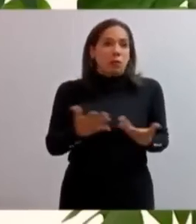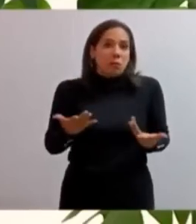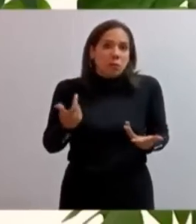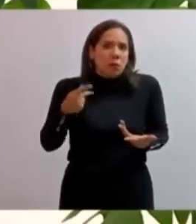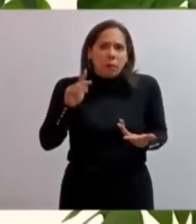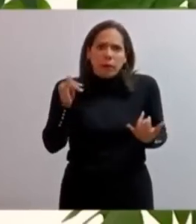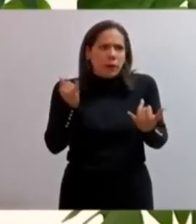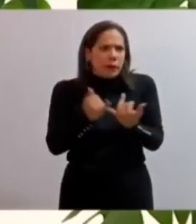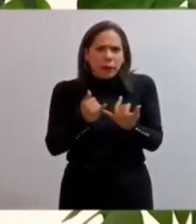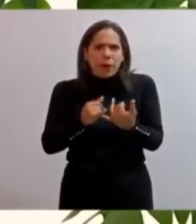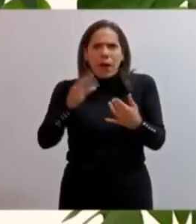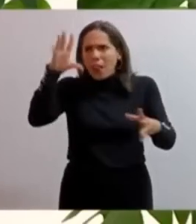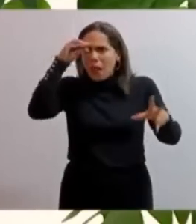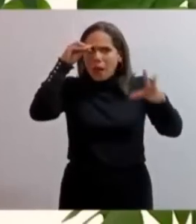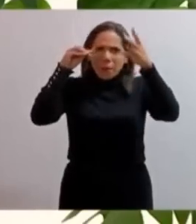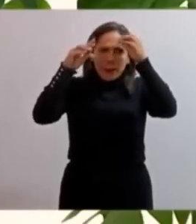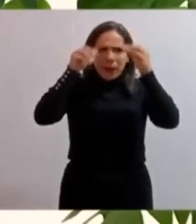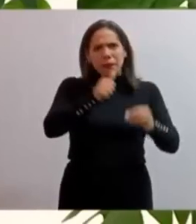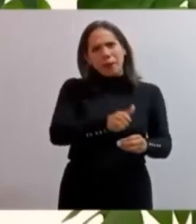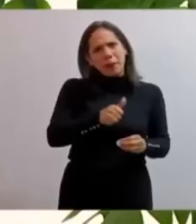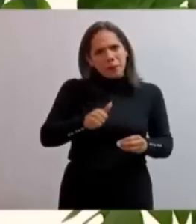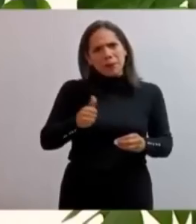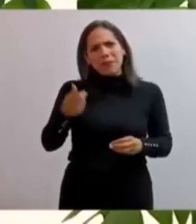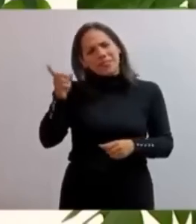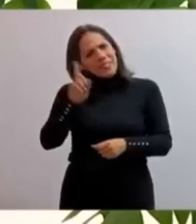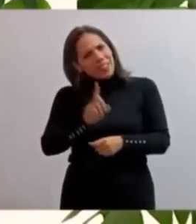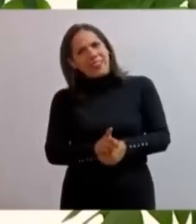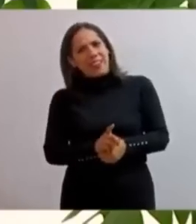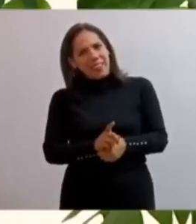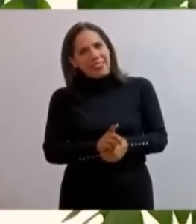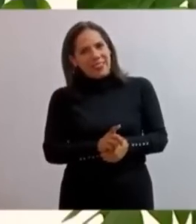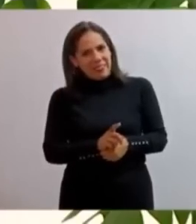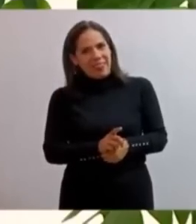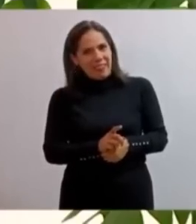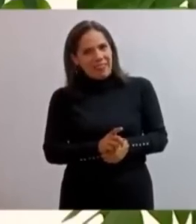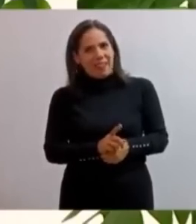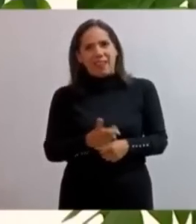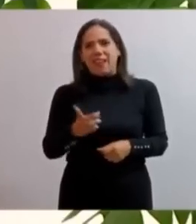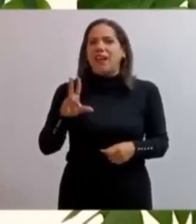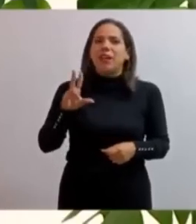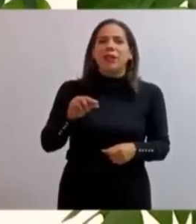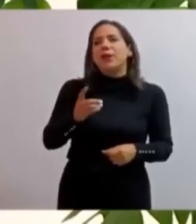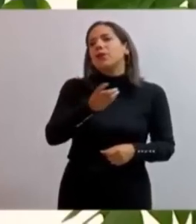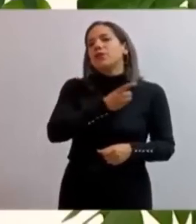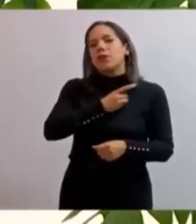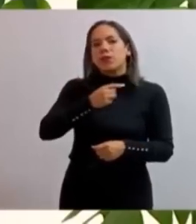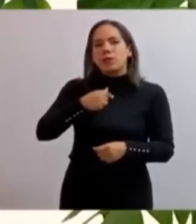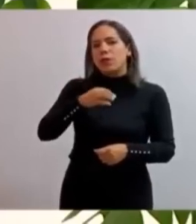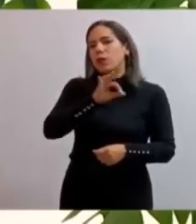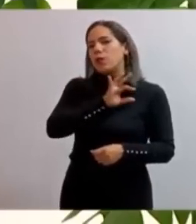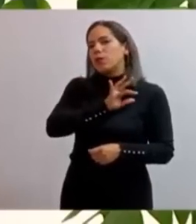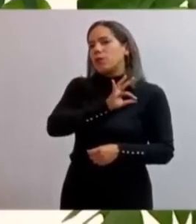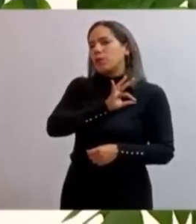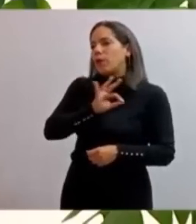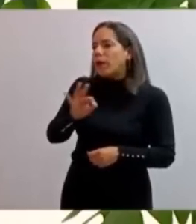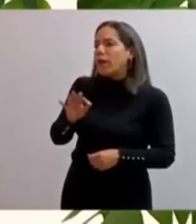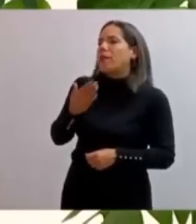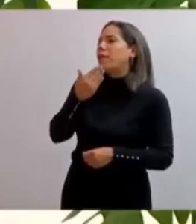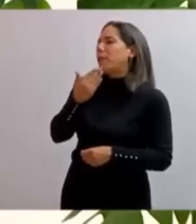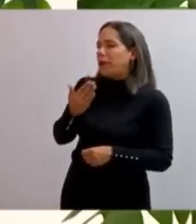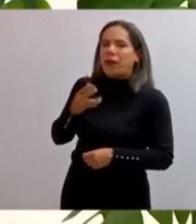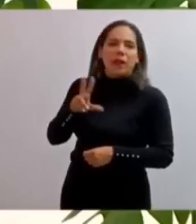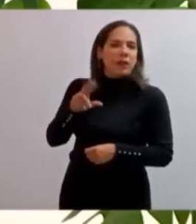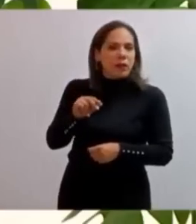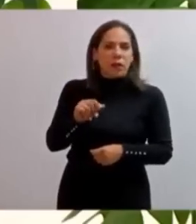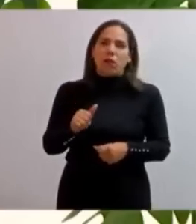aprendemos. Y no solamente aprendo yo de lo que yo puedo introspectivamente analizar de mi